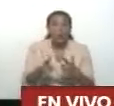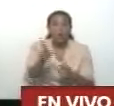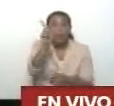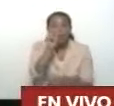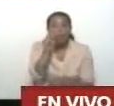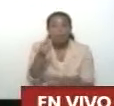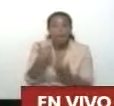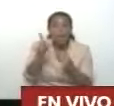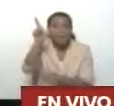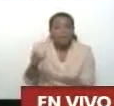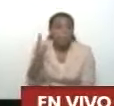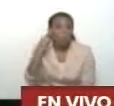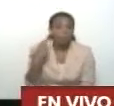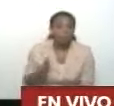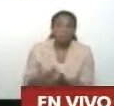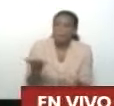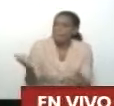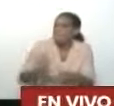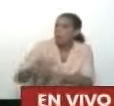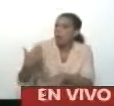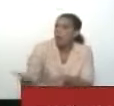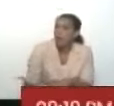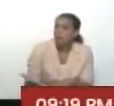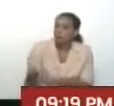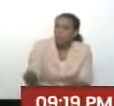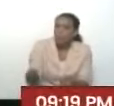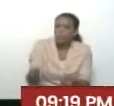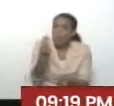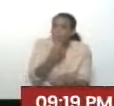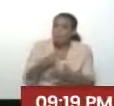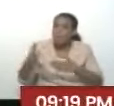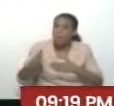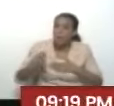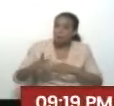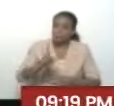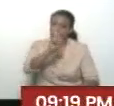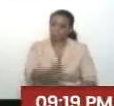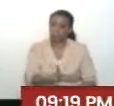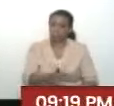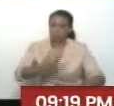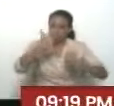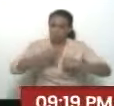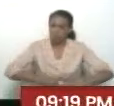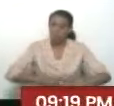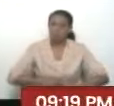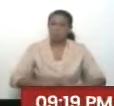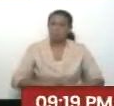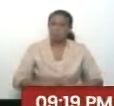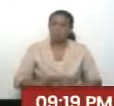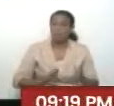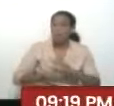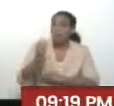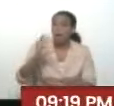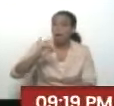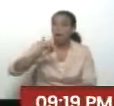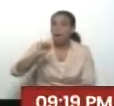Libertador... le armó un lío, le dijo, Manuela, tienes que cumplir en la retaguardia el papel, y la mandó a